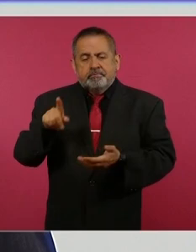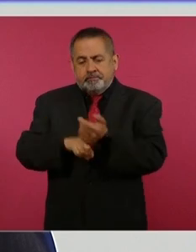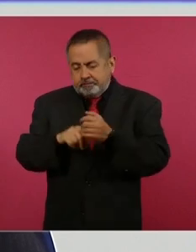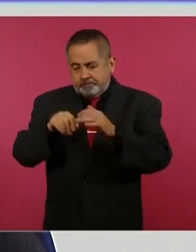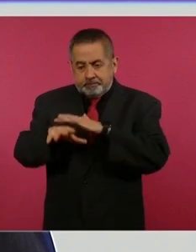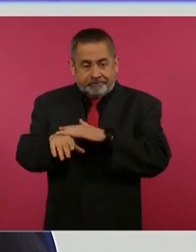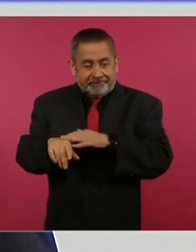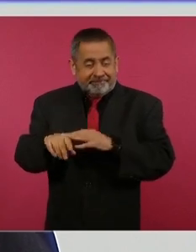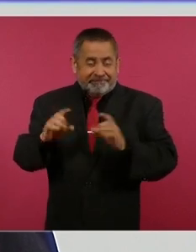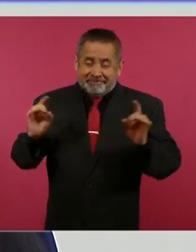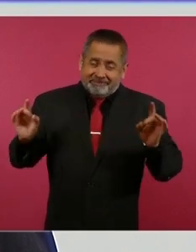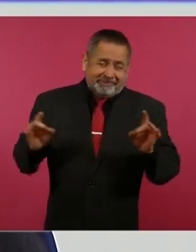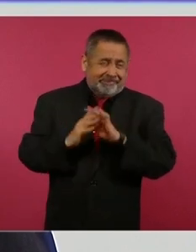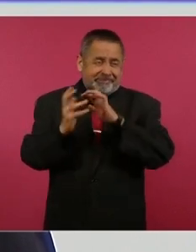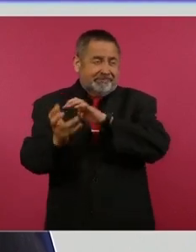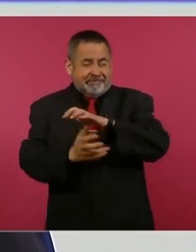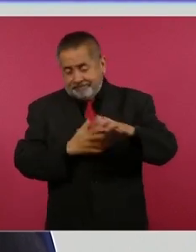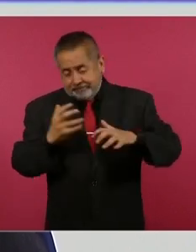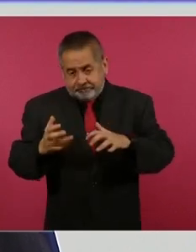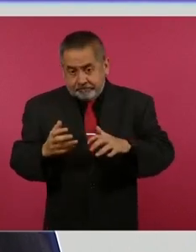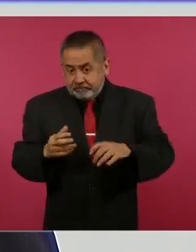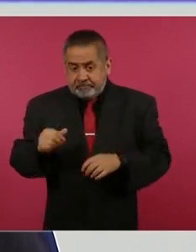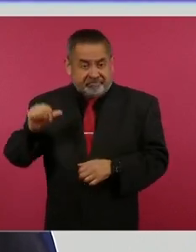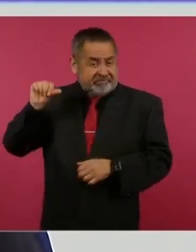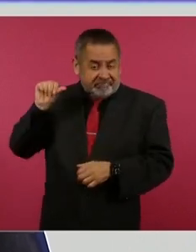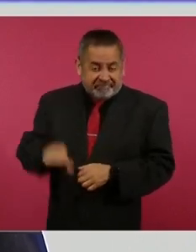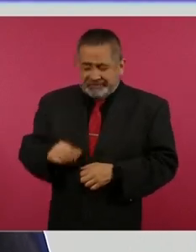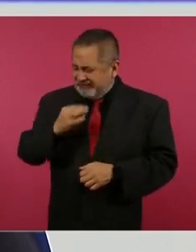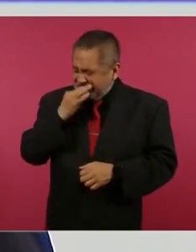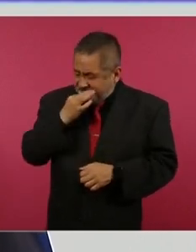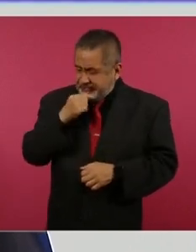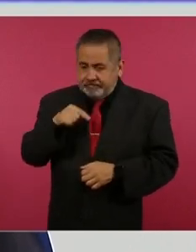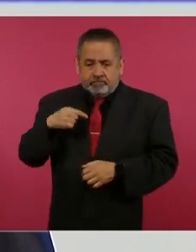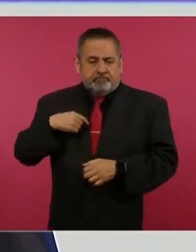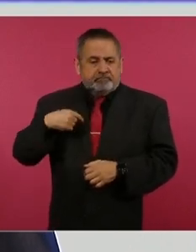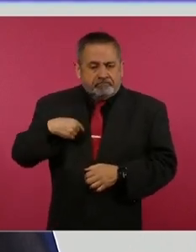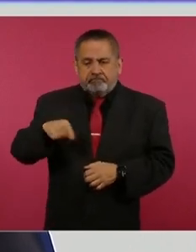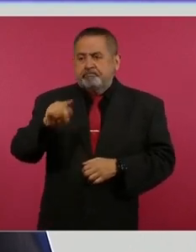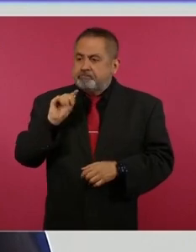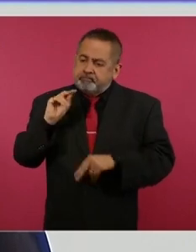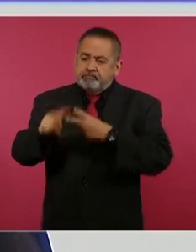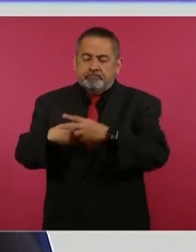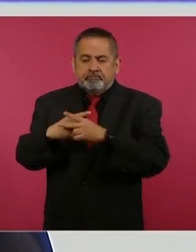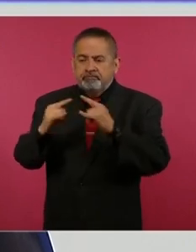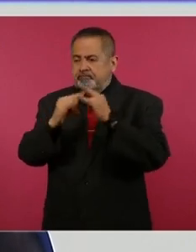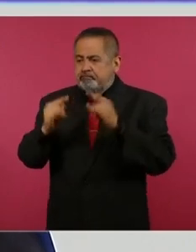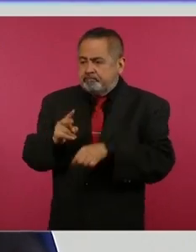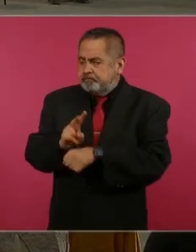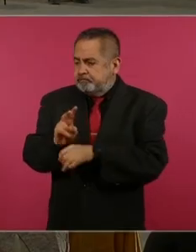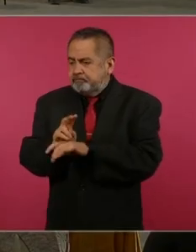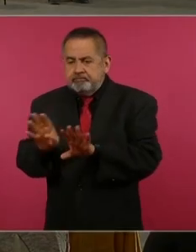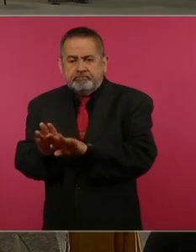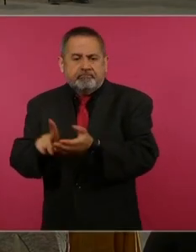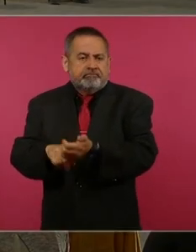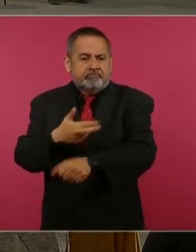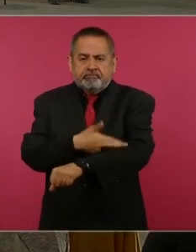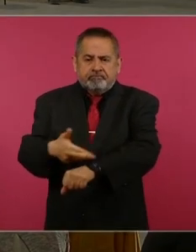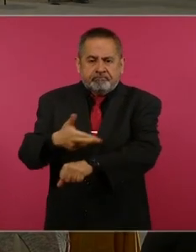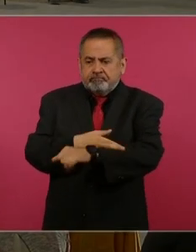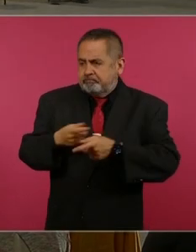el primer momento la Coordinación Nacional de Protección Civil estableció el puesto de mando y que se dirigieron todas